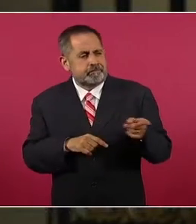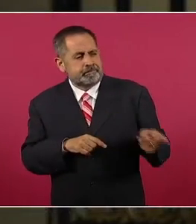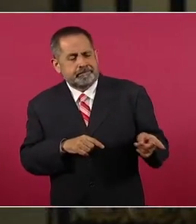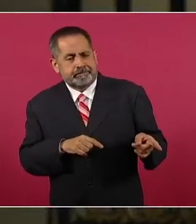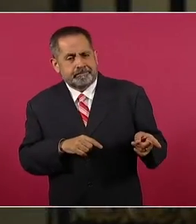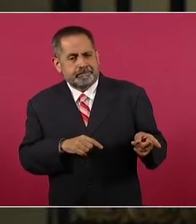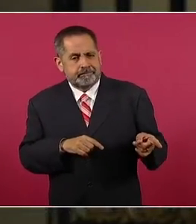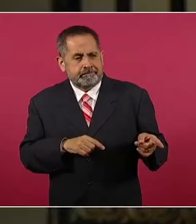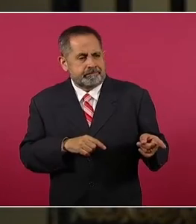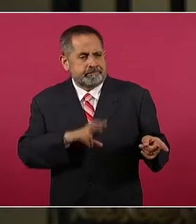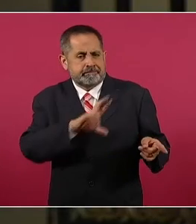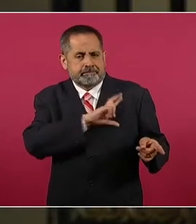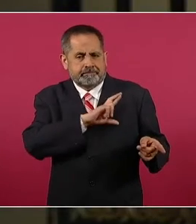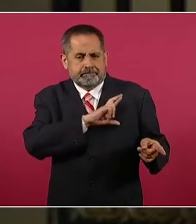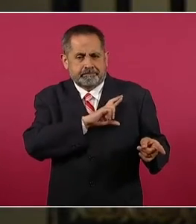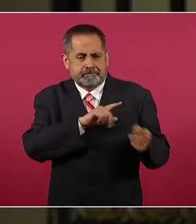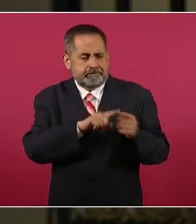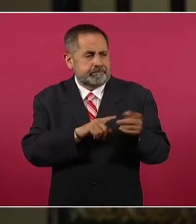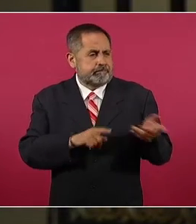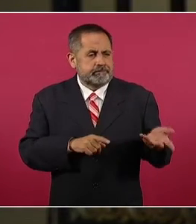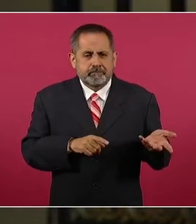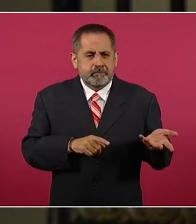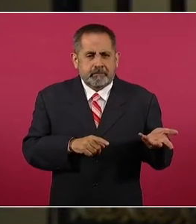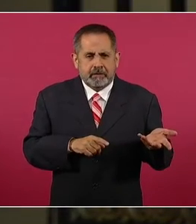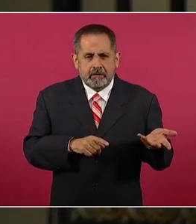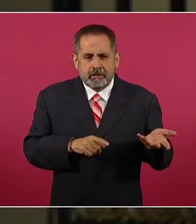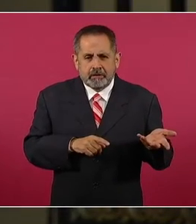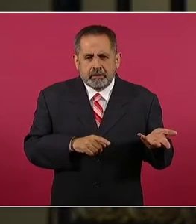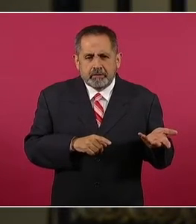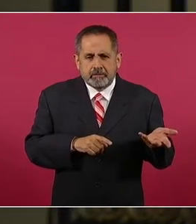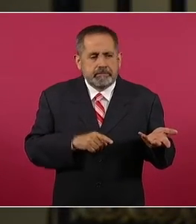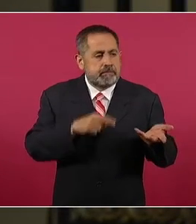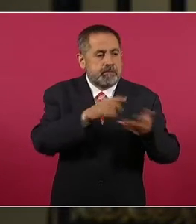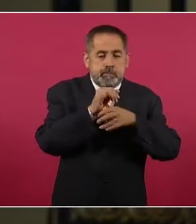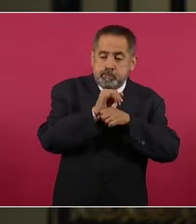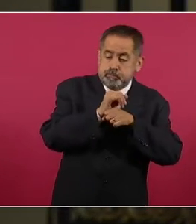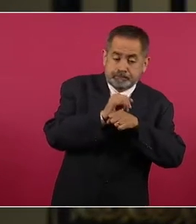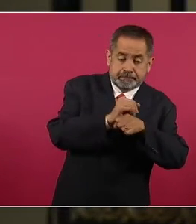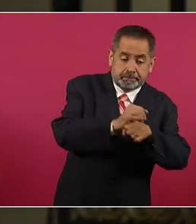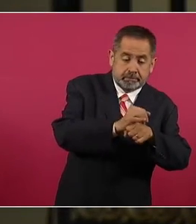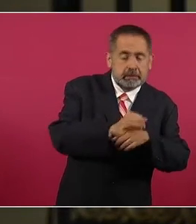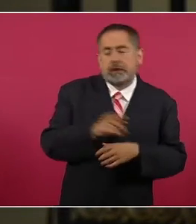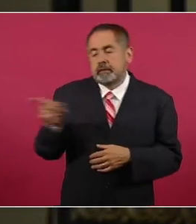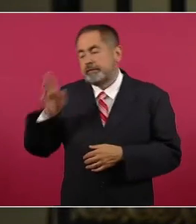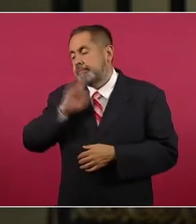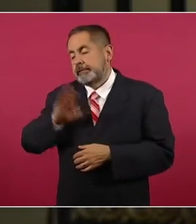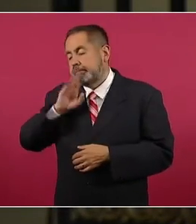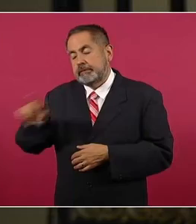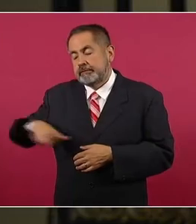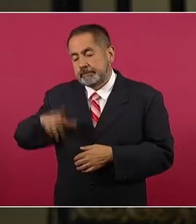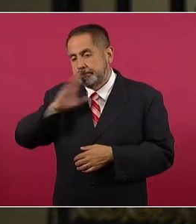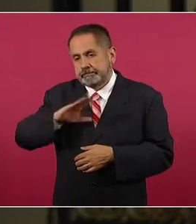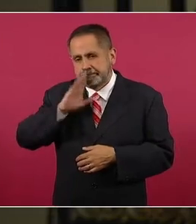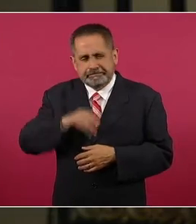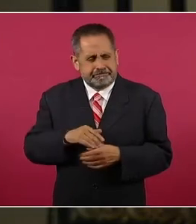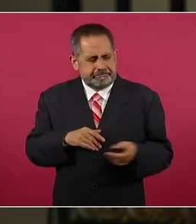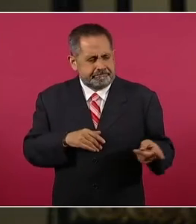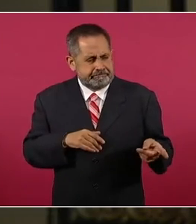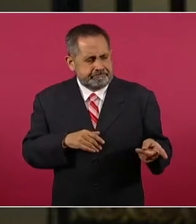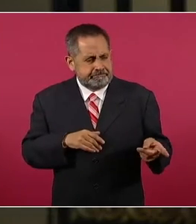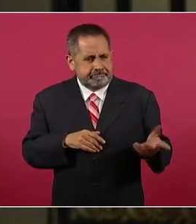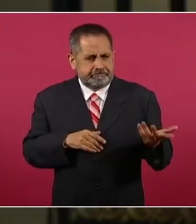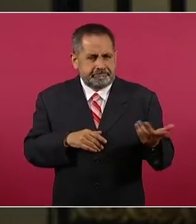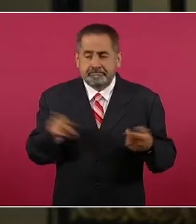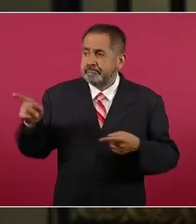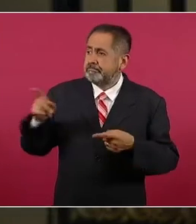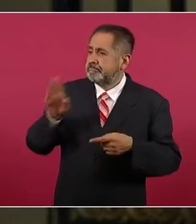la iniciativa privada haga esta evaluación económica, vea que haya